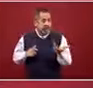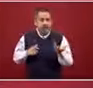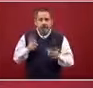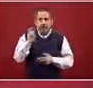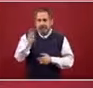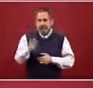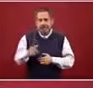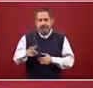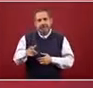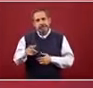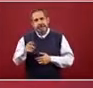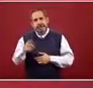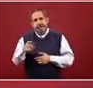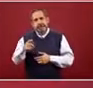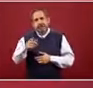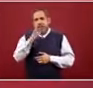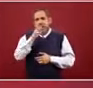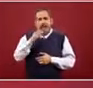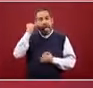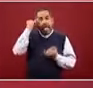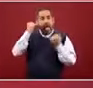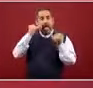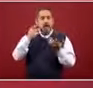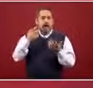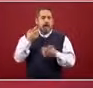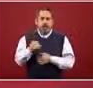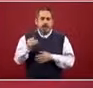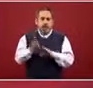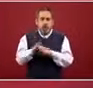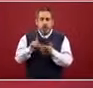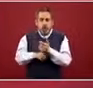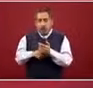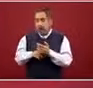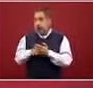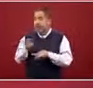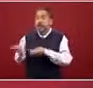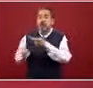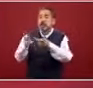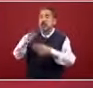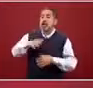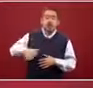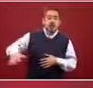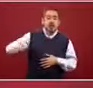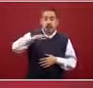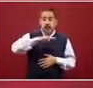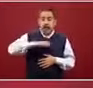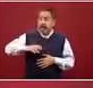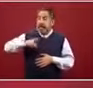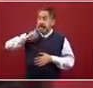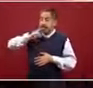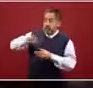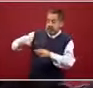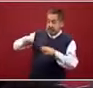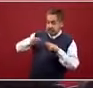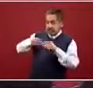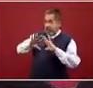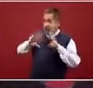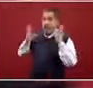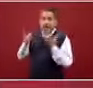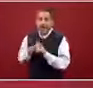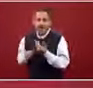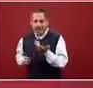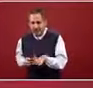completamente iluso y engañoso pretender, así como en una encuesta que solamente quienes respondieron la entrevista representan al